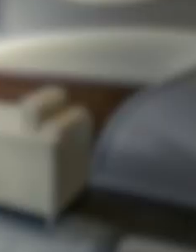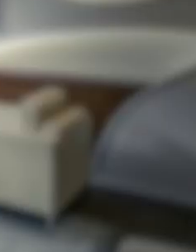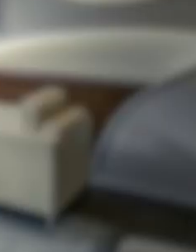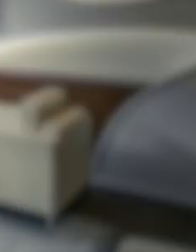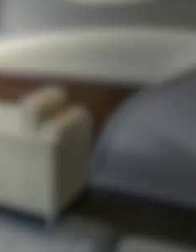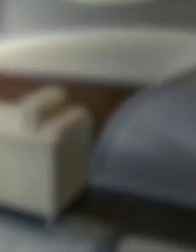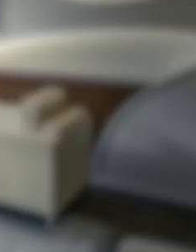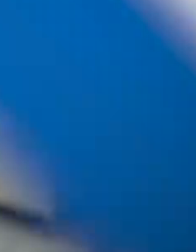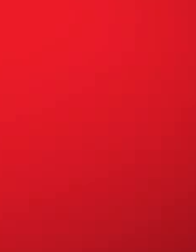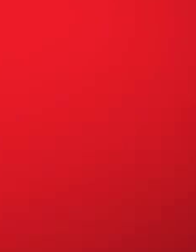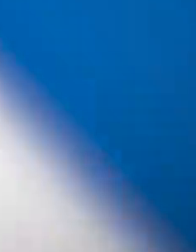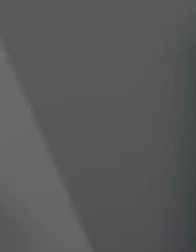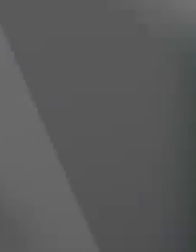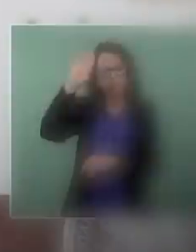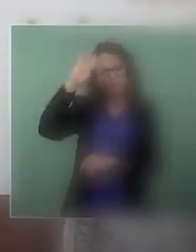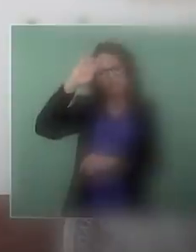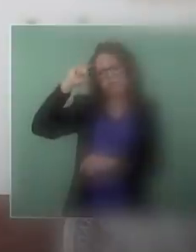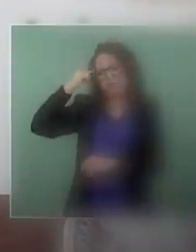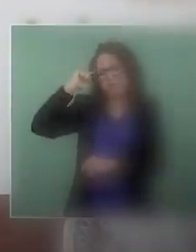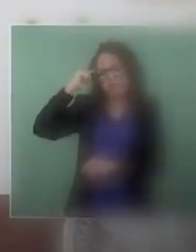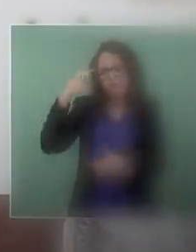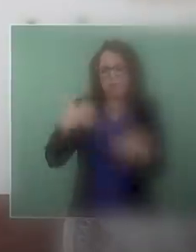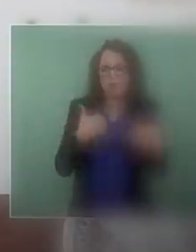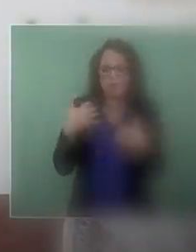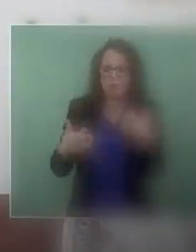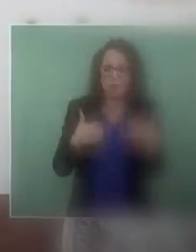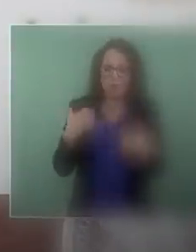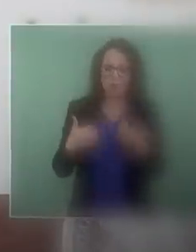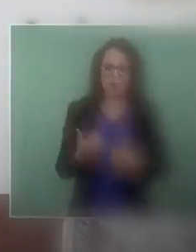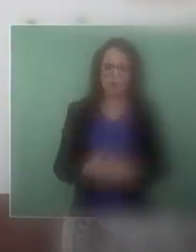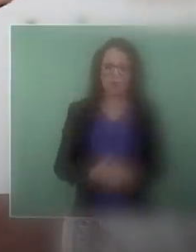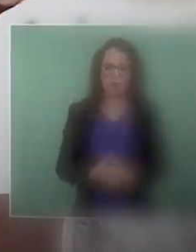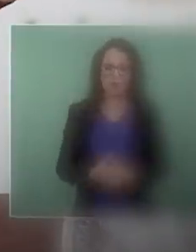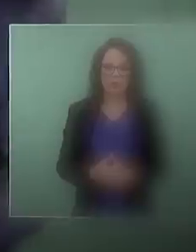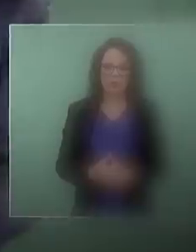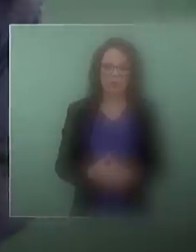y actitudes patológicas. Apenas si los testearía.